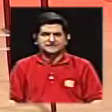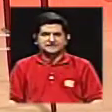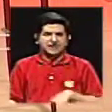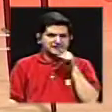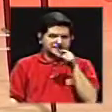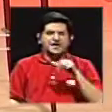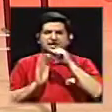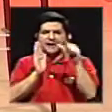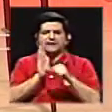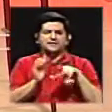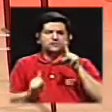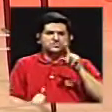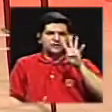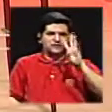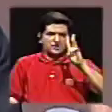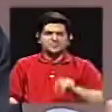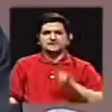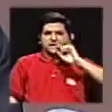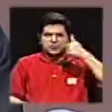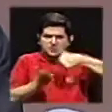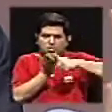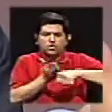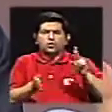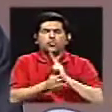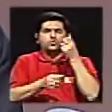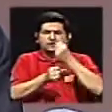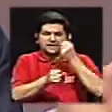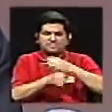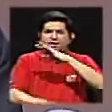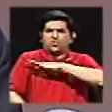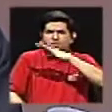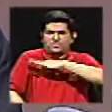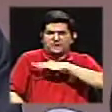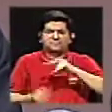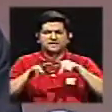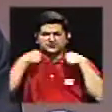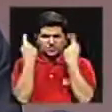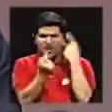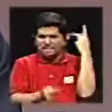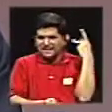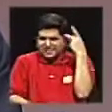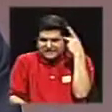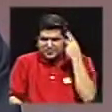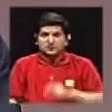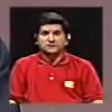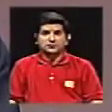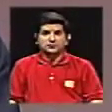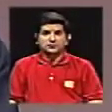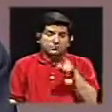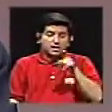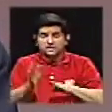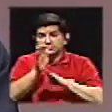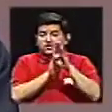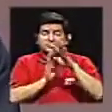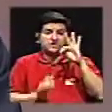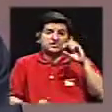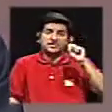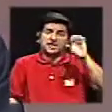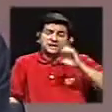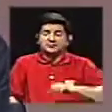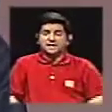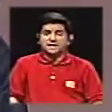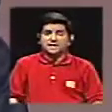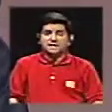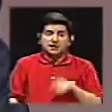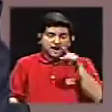artículo 146 del Código Electoral, usar un cargo para beneficiar a un partido político. Eso está desarrollado por el Tribunal Supremo de Elecciones.